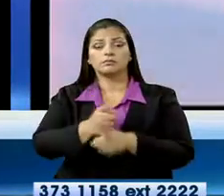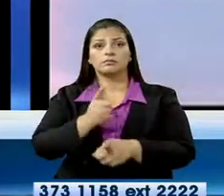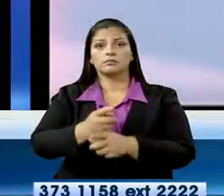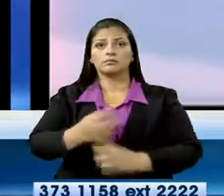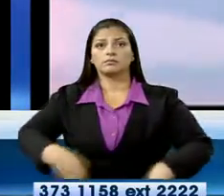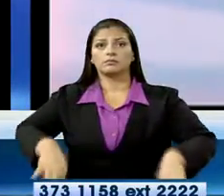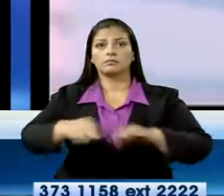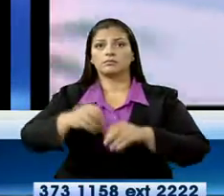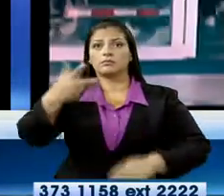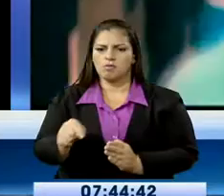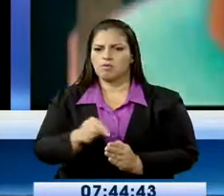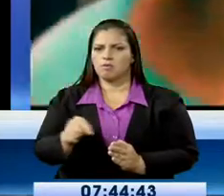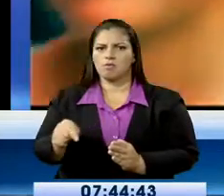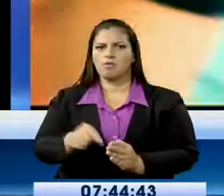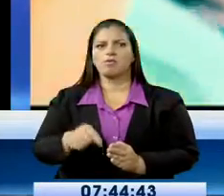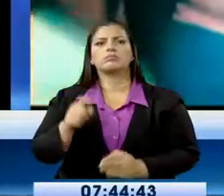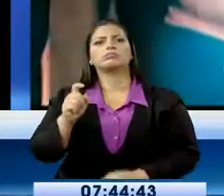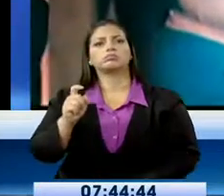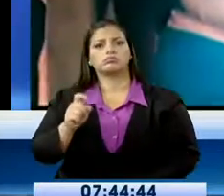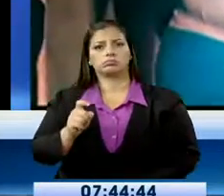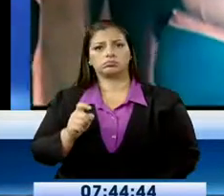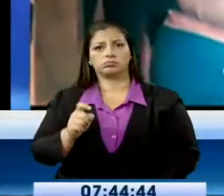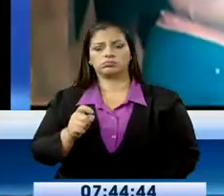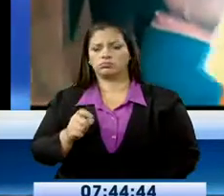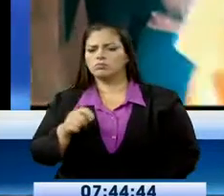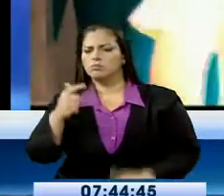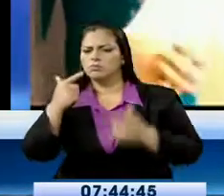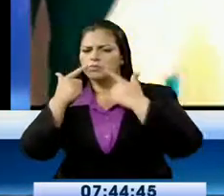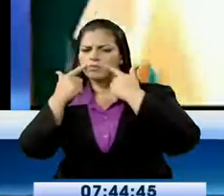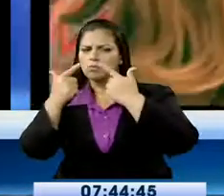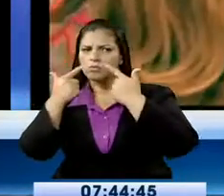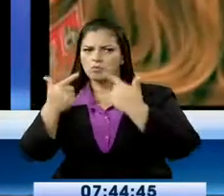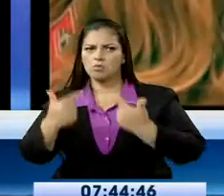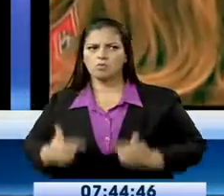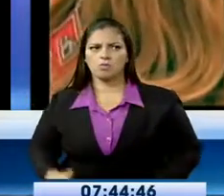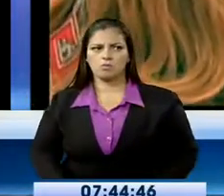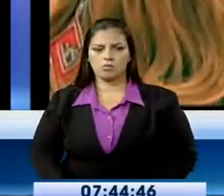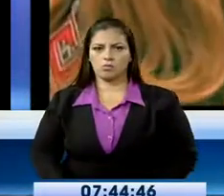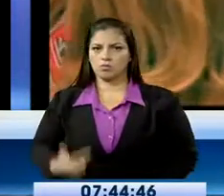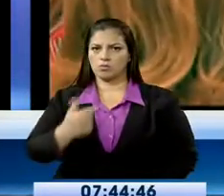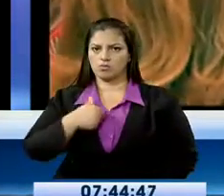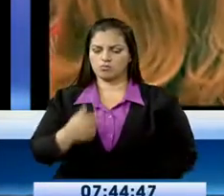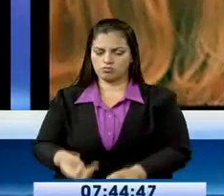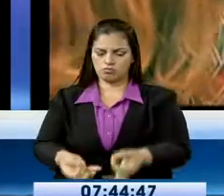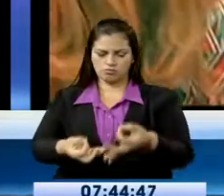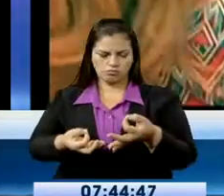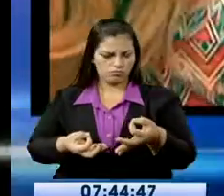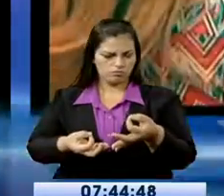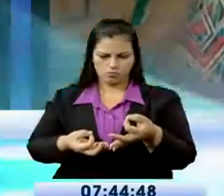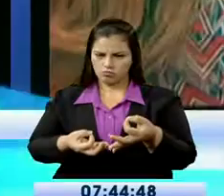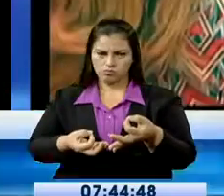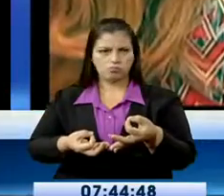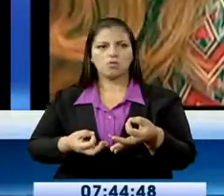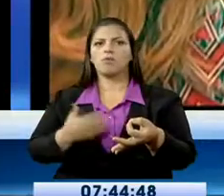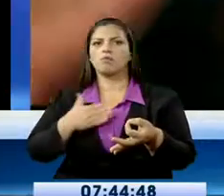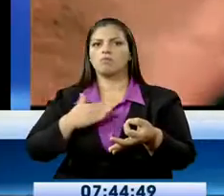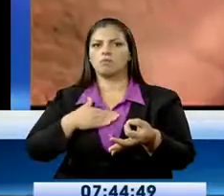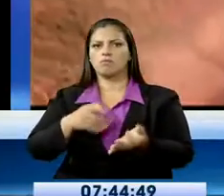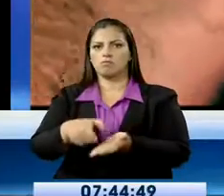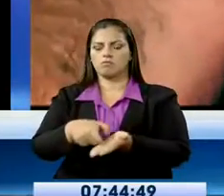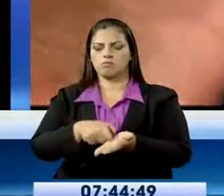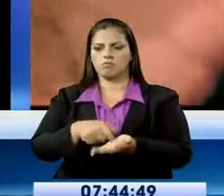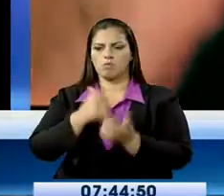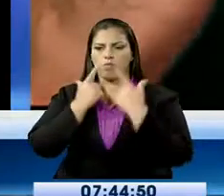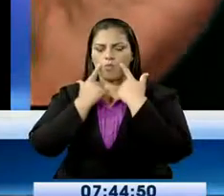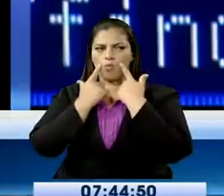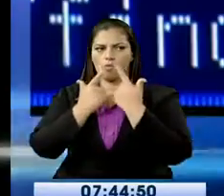operador registra datos como por ejemplo la huella digital o la biometría de la mano del cliente. Todo esto está estipulado en el COIP en el